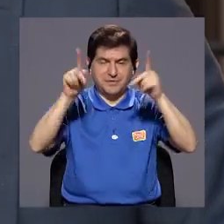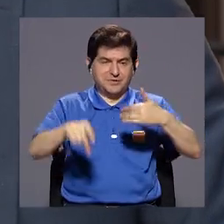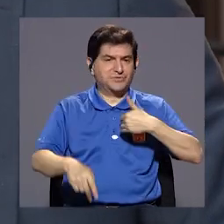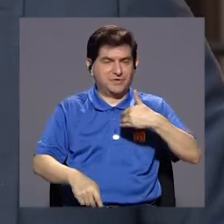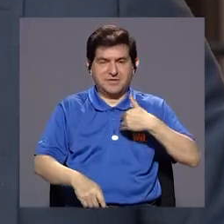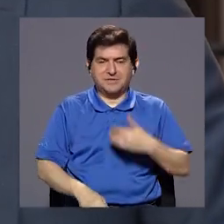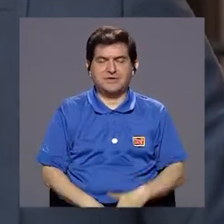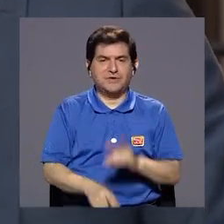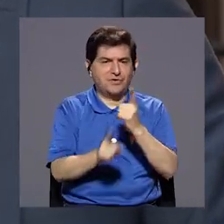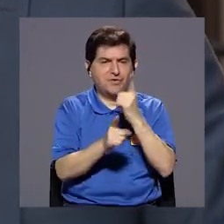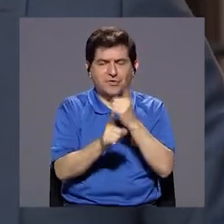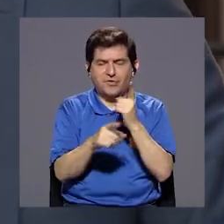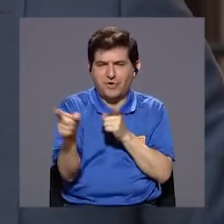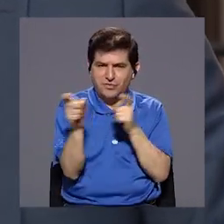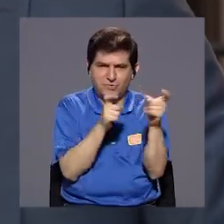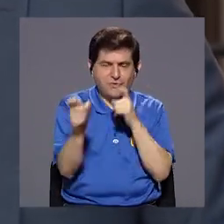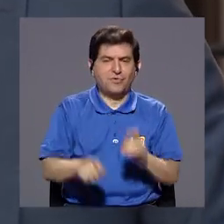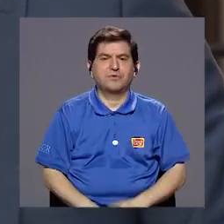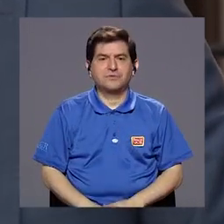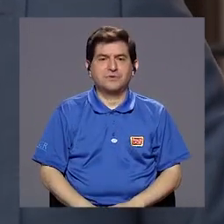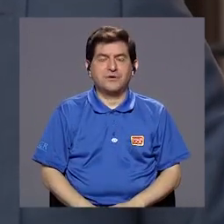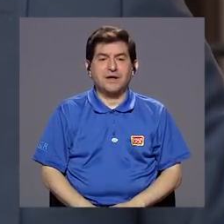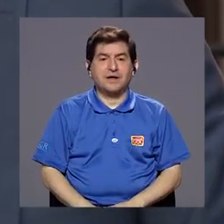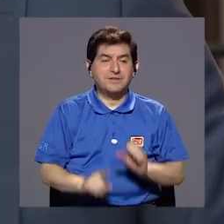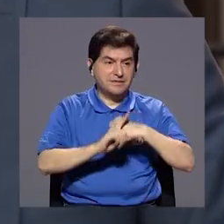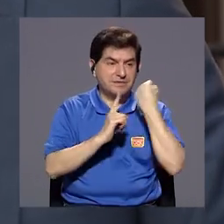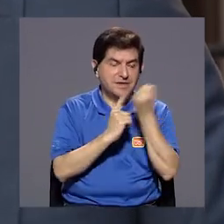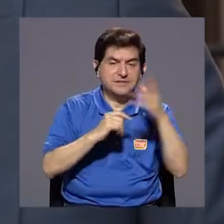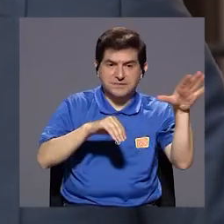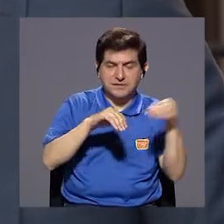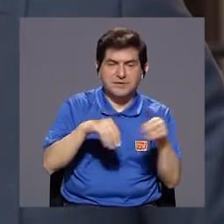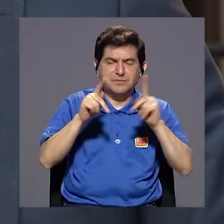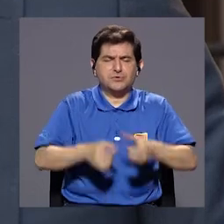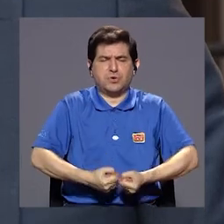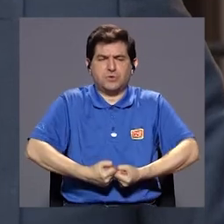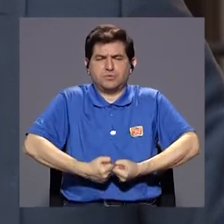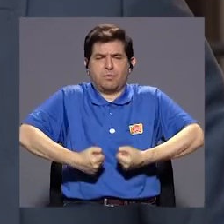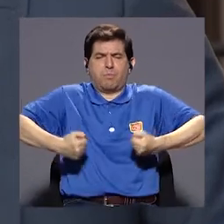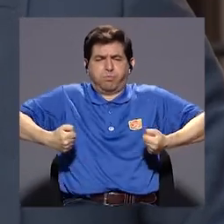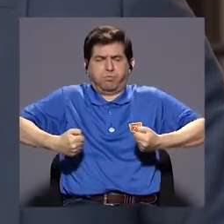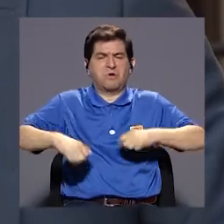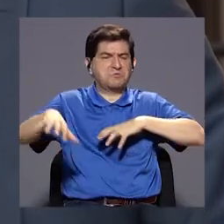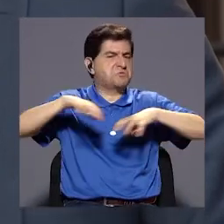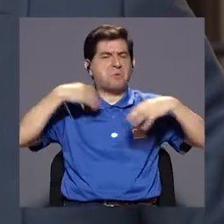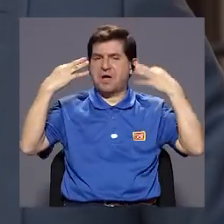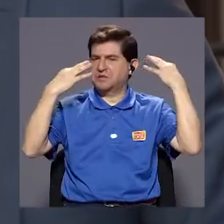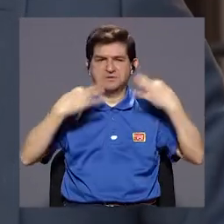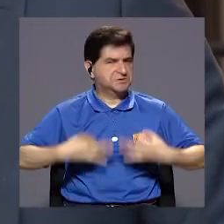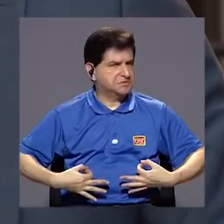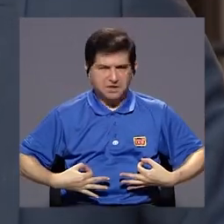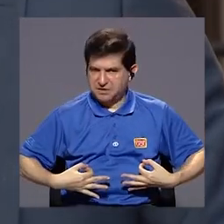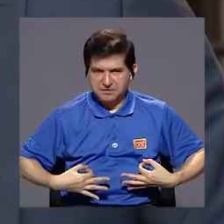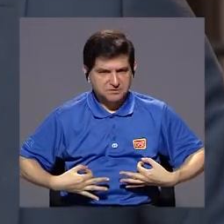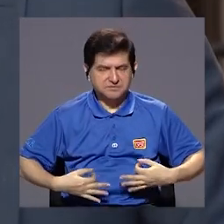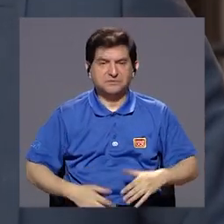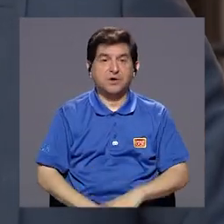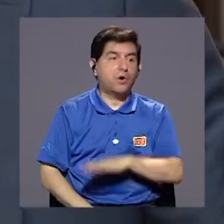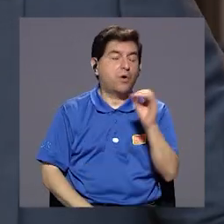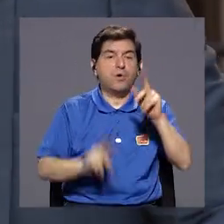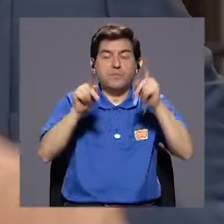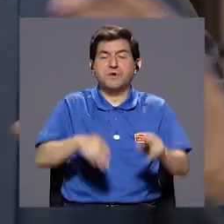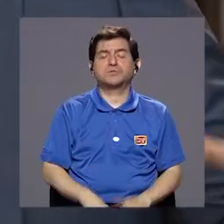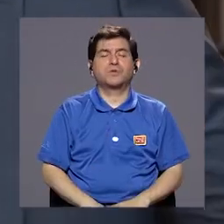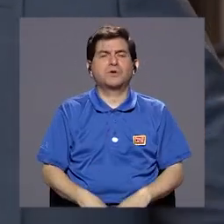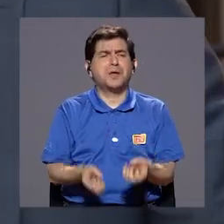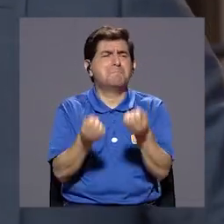Personas que no tienen un adecuado control de sus factores adicionales, o sea, personas con obesidad, que no hacen actividad física, o